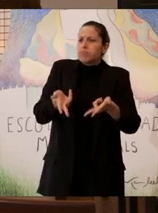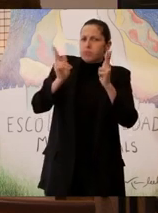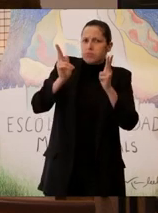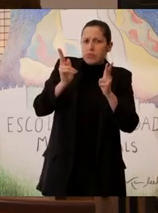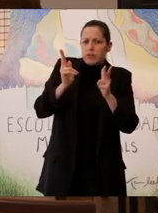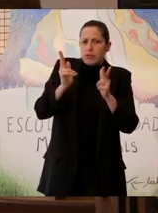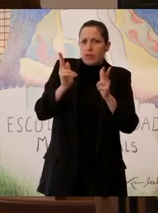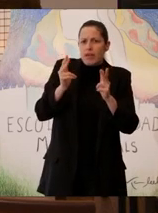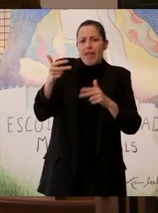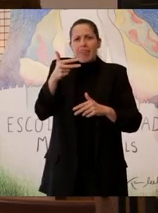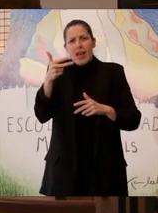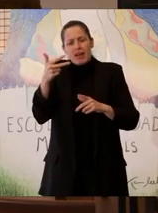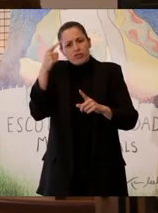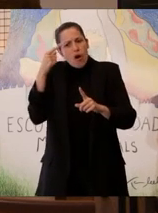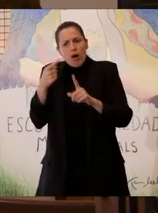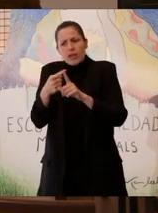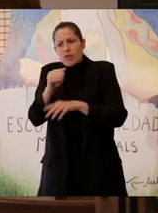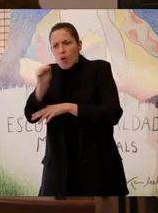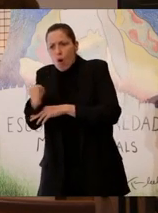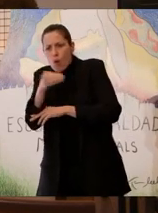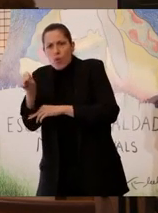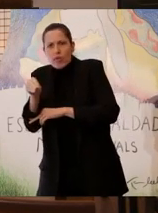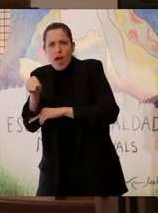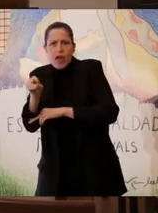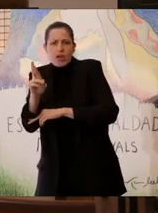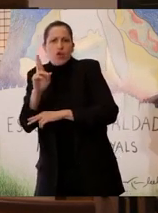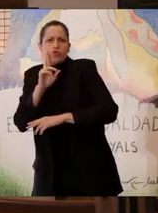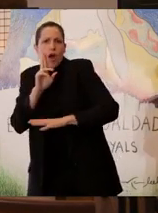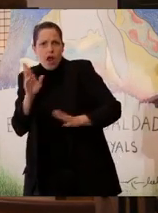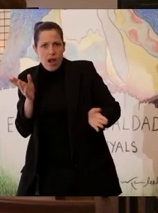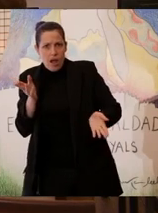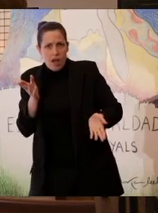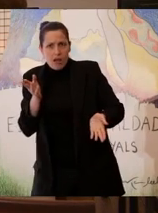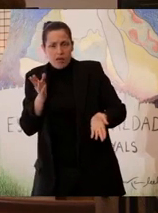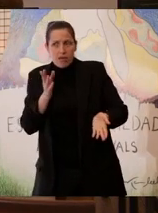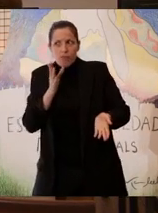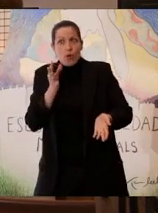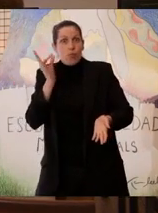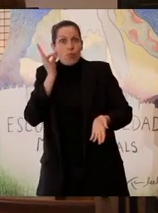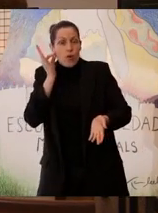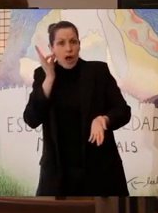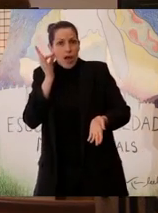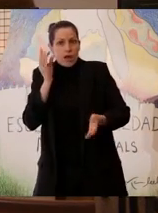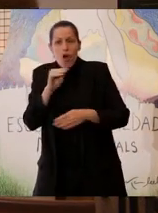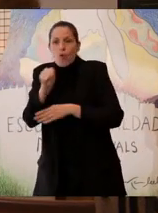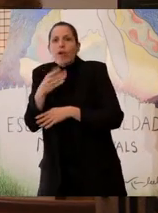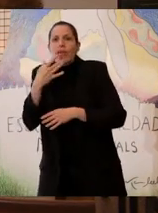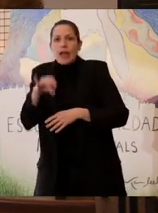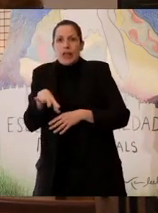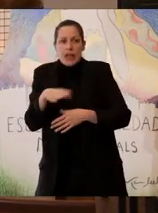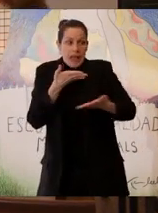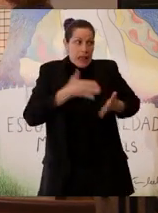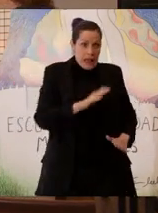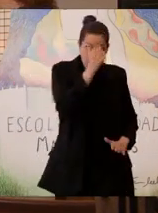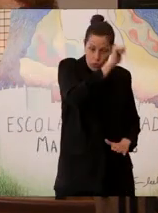la excedencia para cuidar a la suegra, porque para cuidar a la suegra van las mujeres a cuidarlas, no los hombres. Los